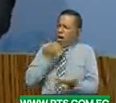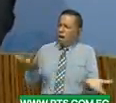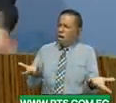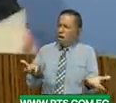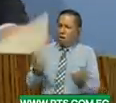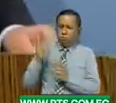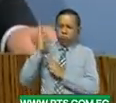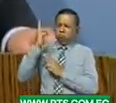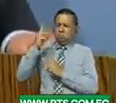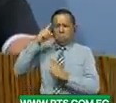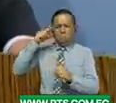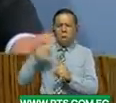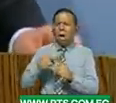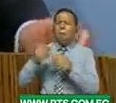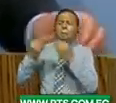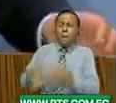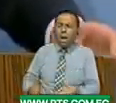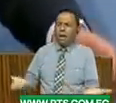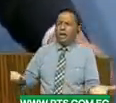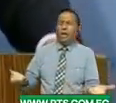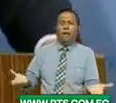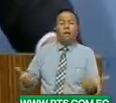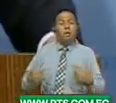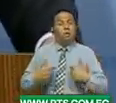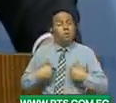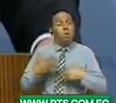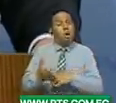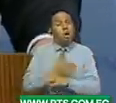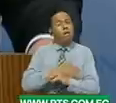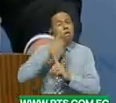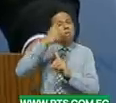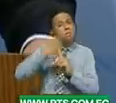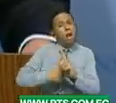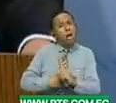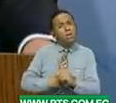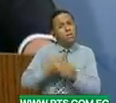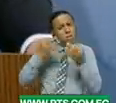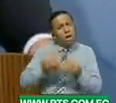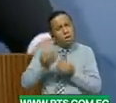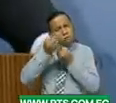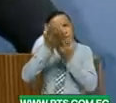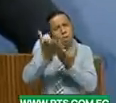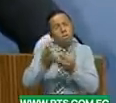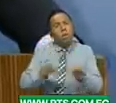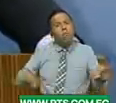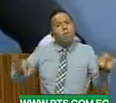Lo que dije en este podio hace un mes debería ser aún más evidente. Es